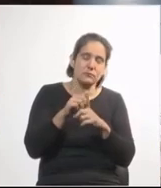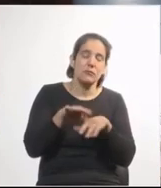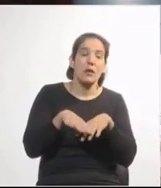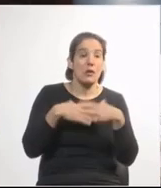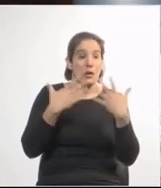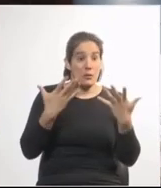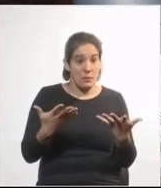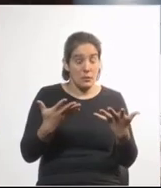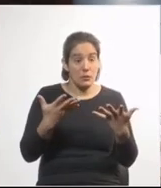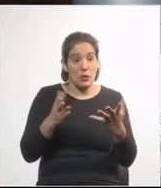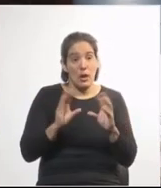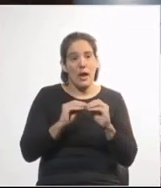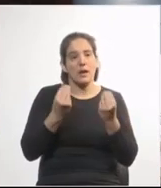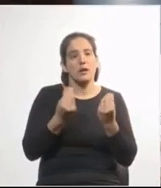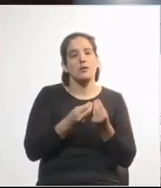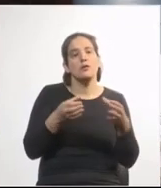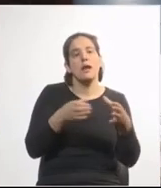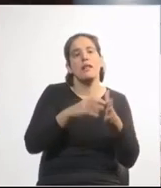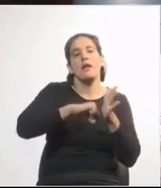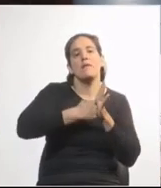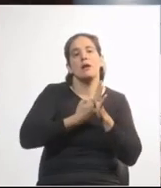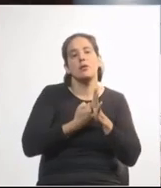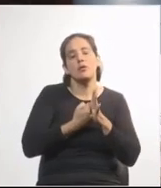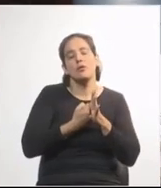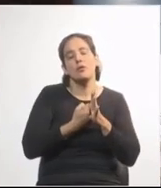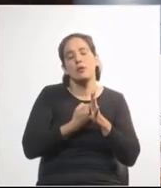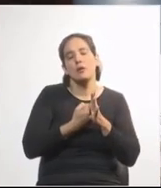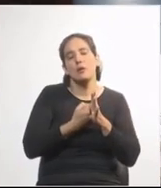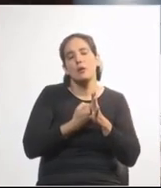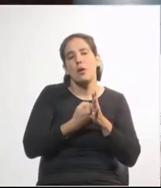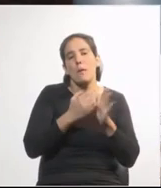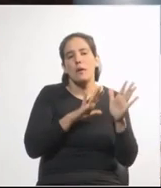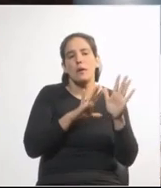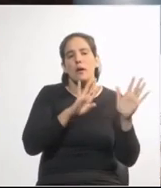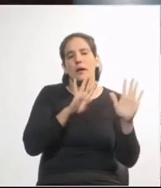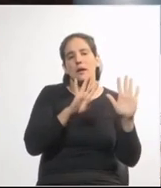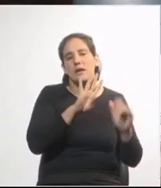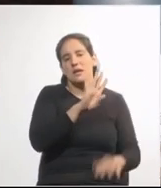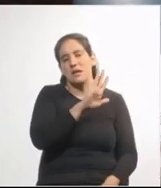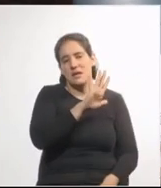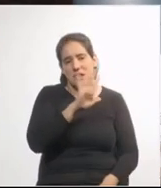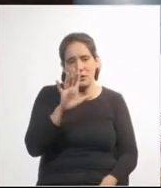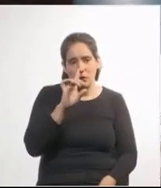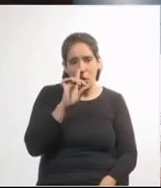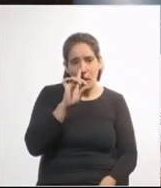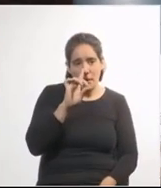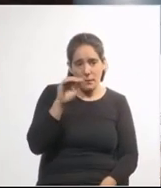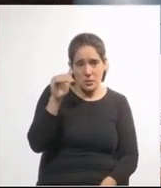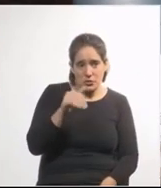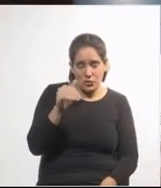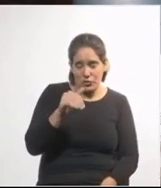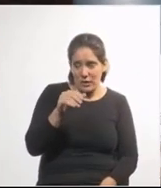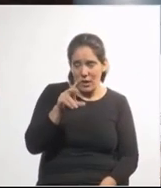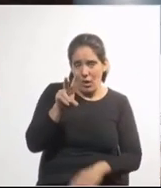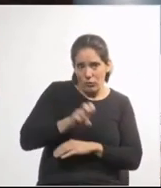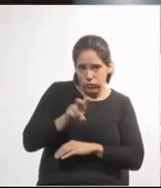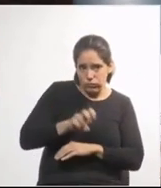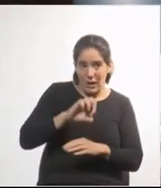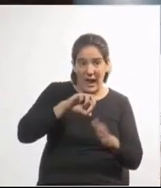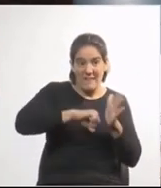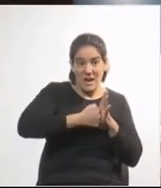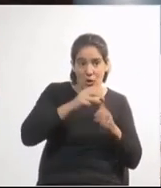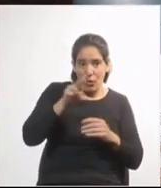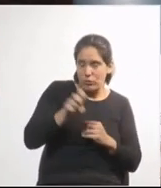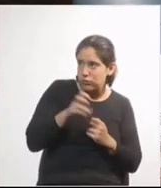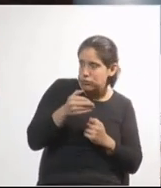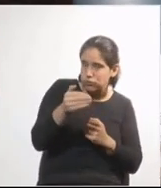resultados, en total del sistema bancario, obtuvo 572 millones de ganancias en los primeros 6 meses